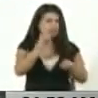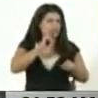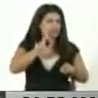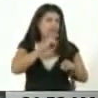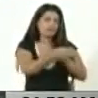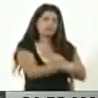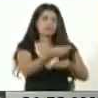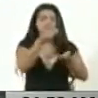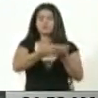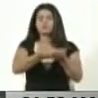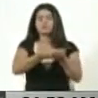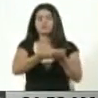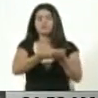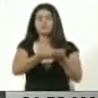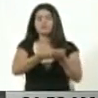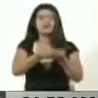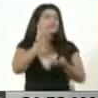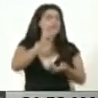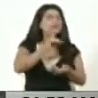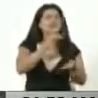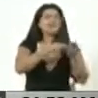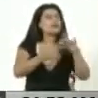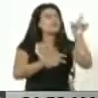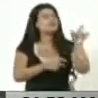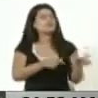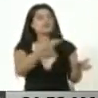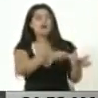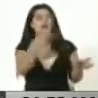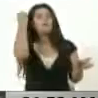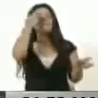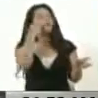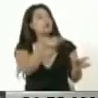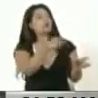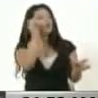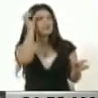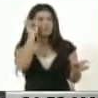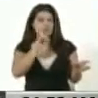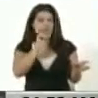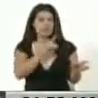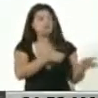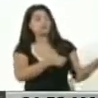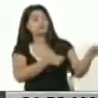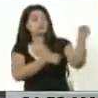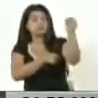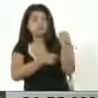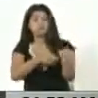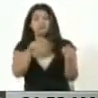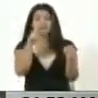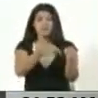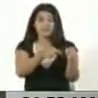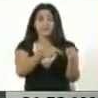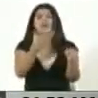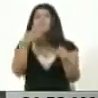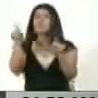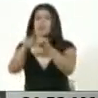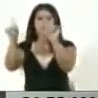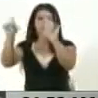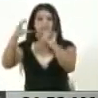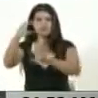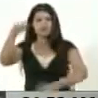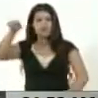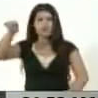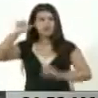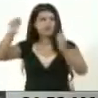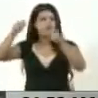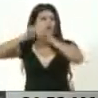El testigo o el vocero principal de esa propaganda de guerra que emitió CNN y que divulgaron